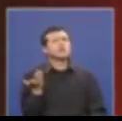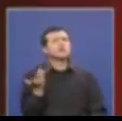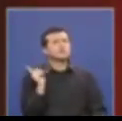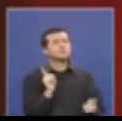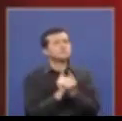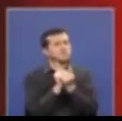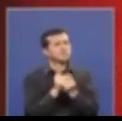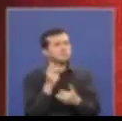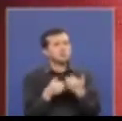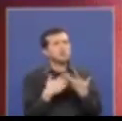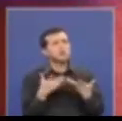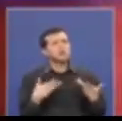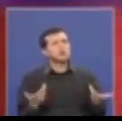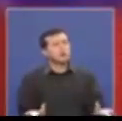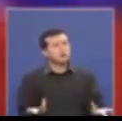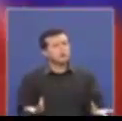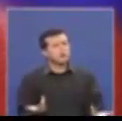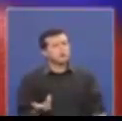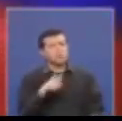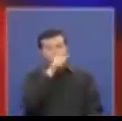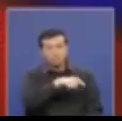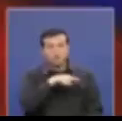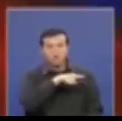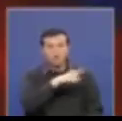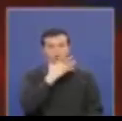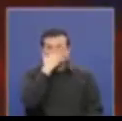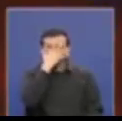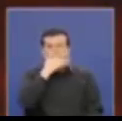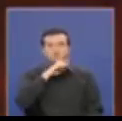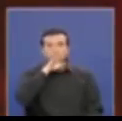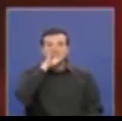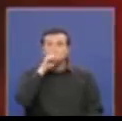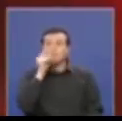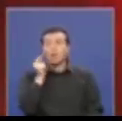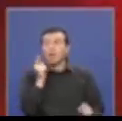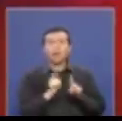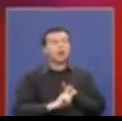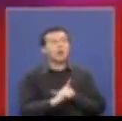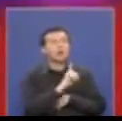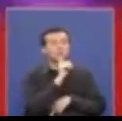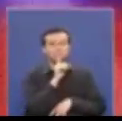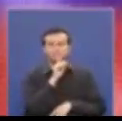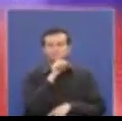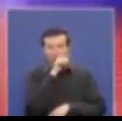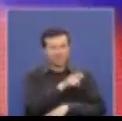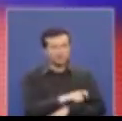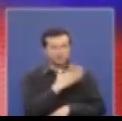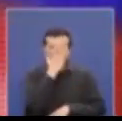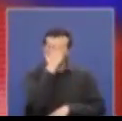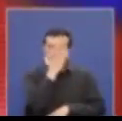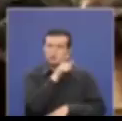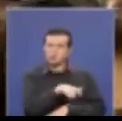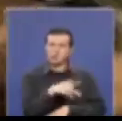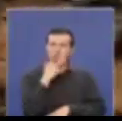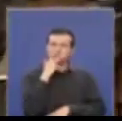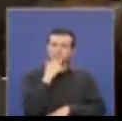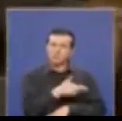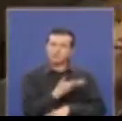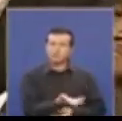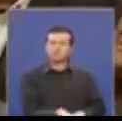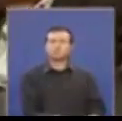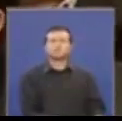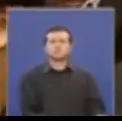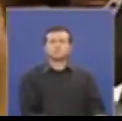encontramos y arreglamos cualquier problema. Pero además un cobarde sale corriendo al primer intento. Este es un canalla. ¿Cómo puede haber un mentiroso de